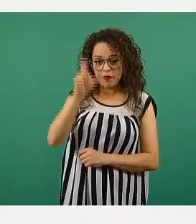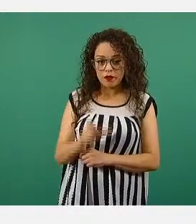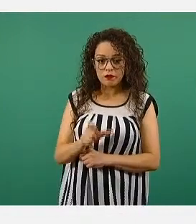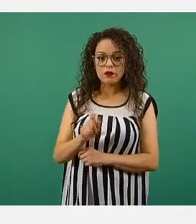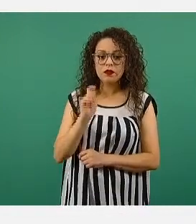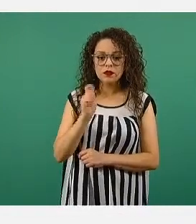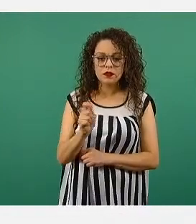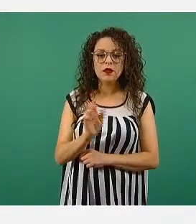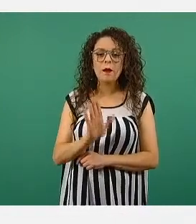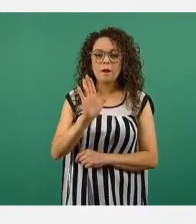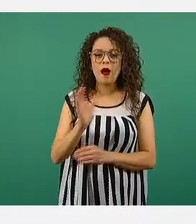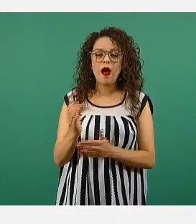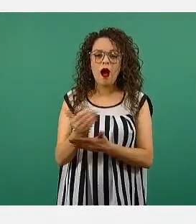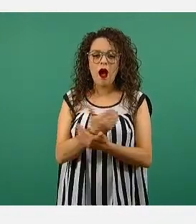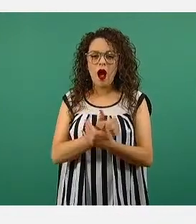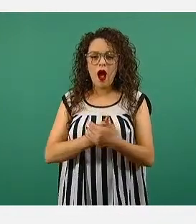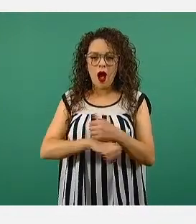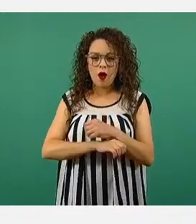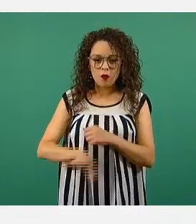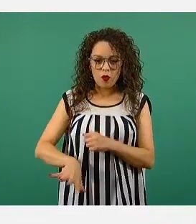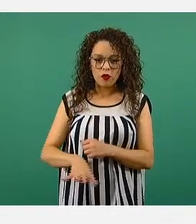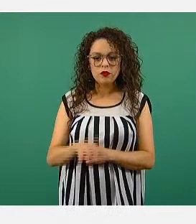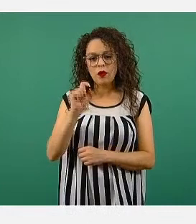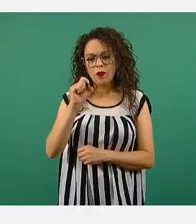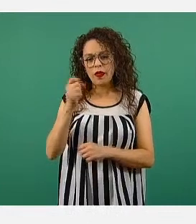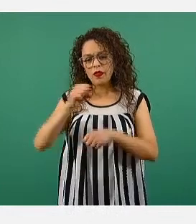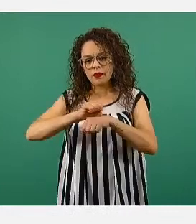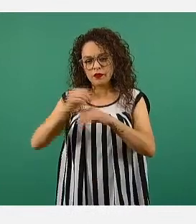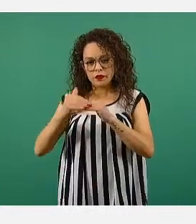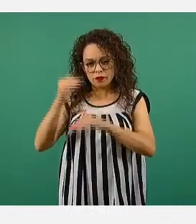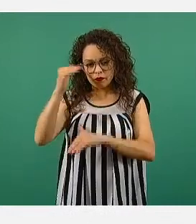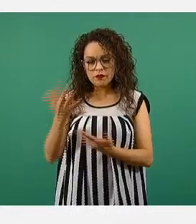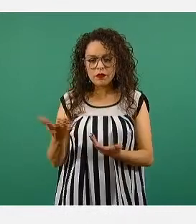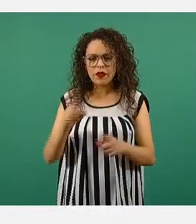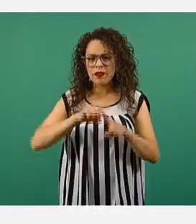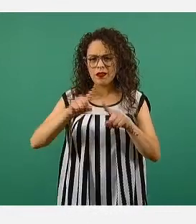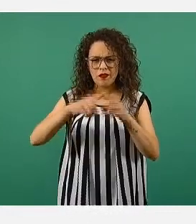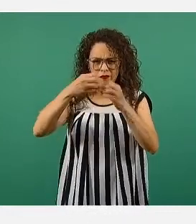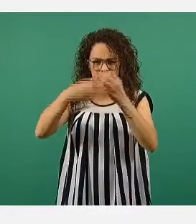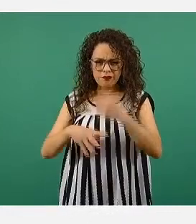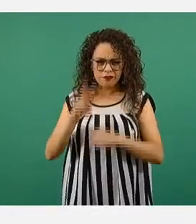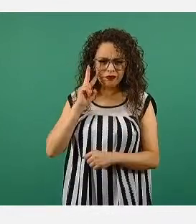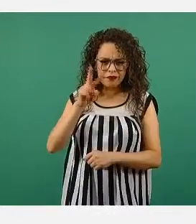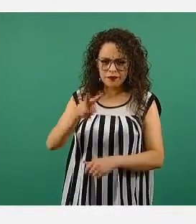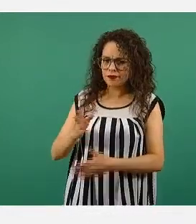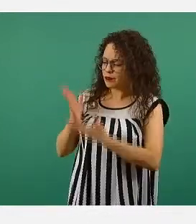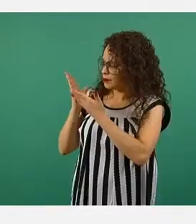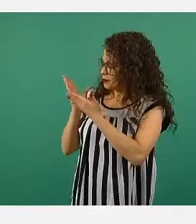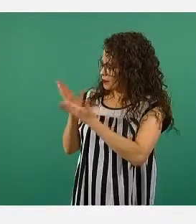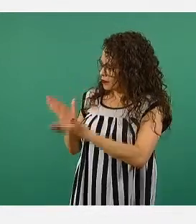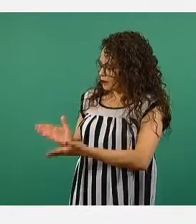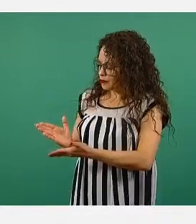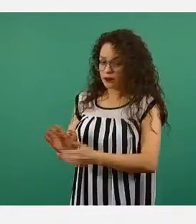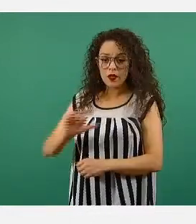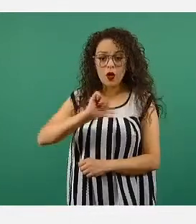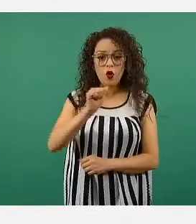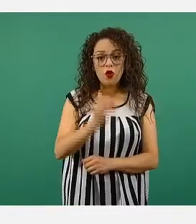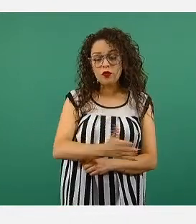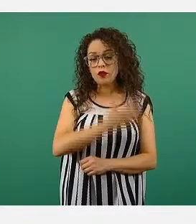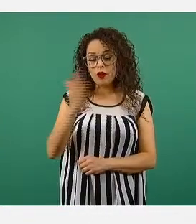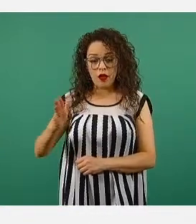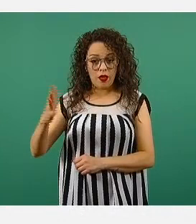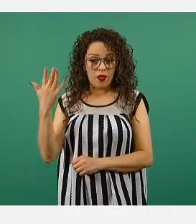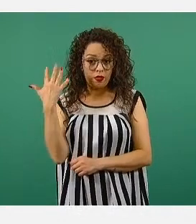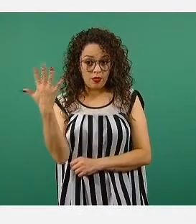como un aborto pero de más de 20 semanas, parto prematuro, malformaciones congénitas y muertes del bebé. En la siguiente columna es la